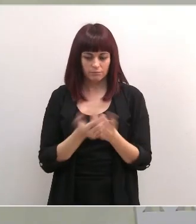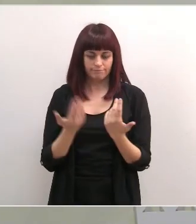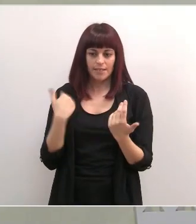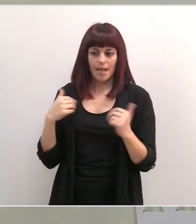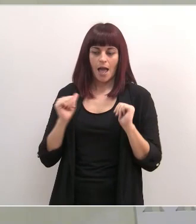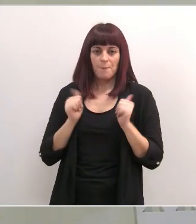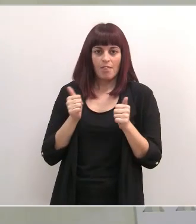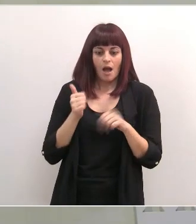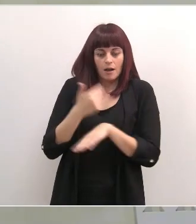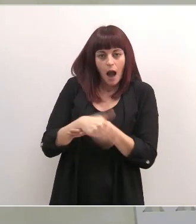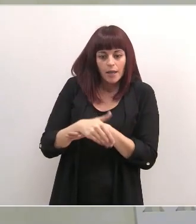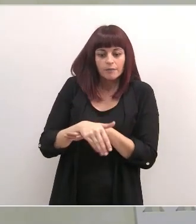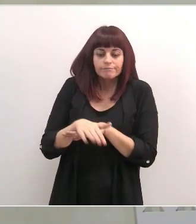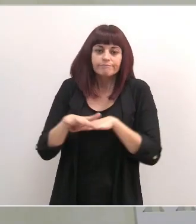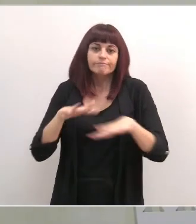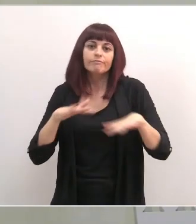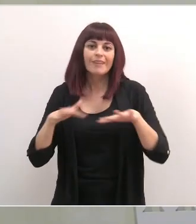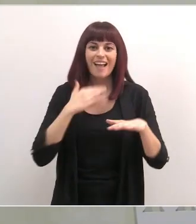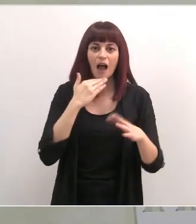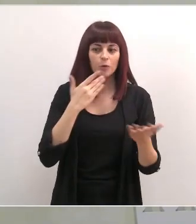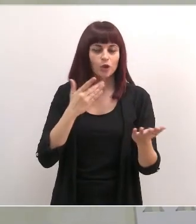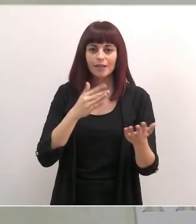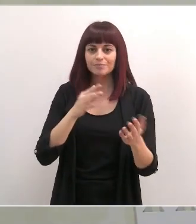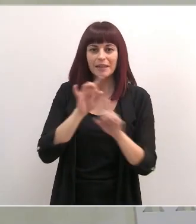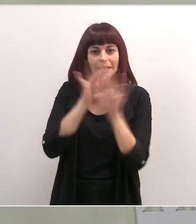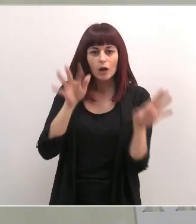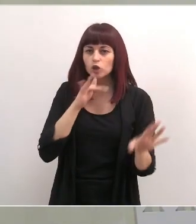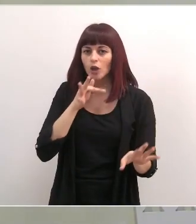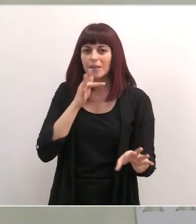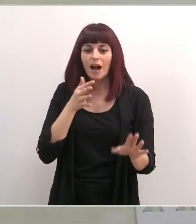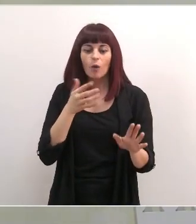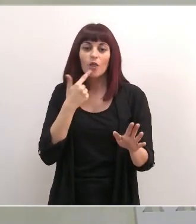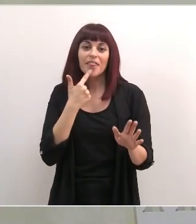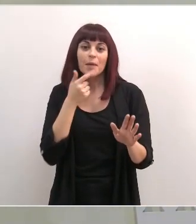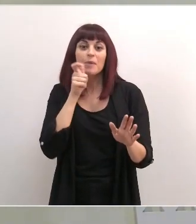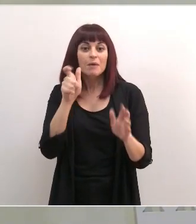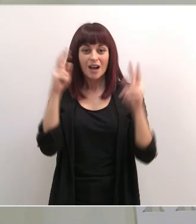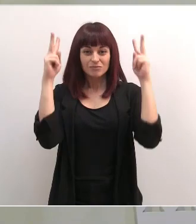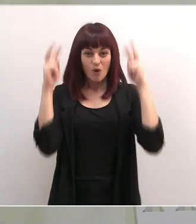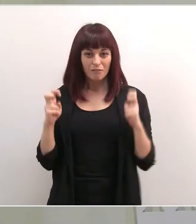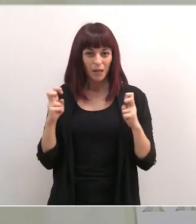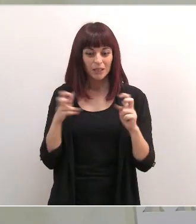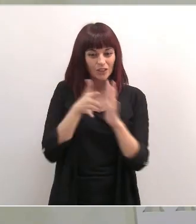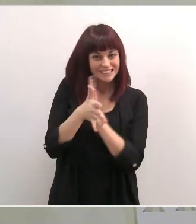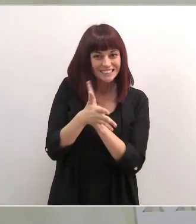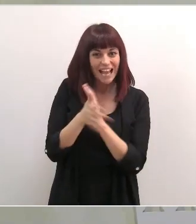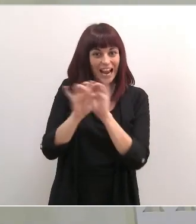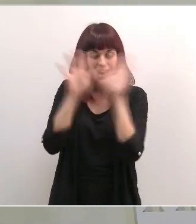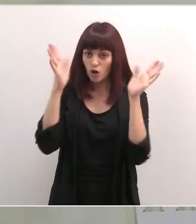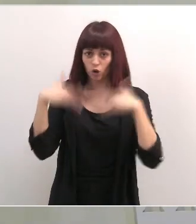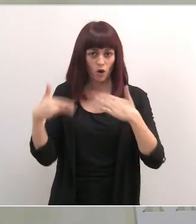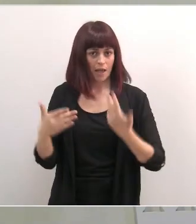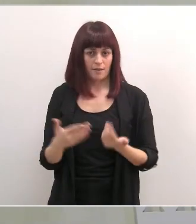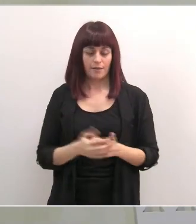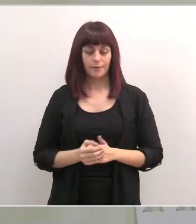calles, ¿no? Entonces, todavía no está claro a qué nos referimos con confinamiento. Y hay, por supuesto, lo digo